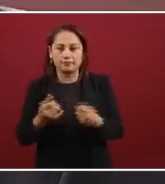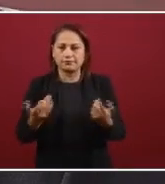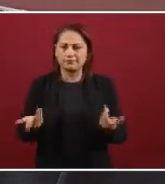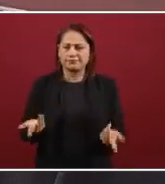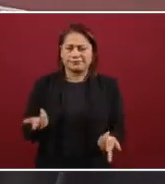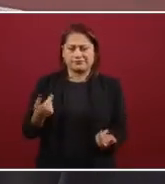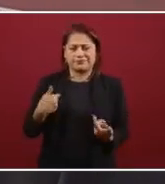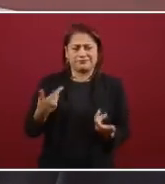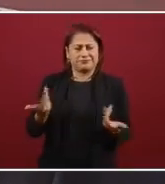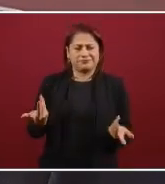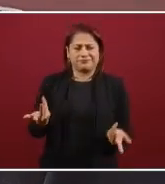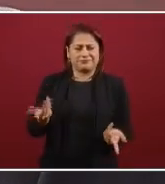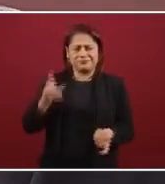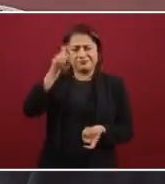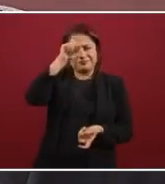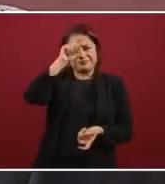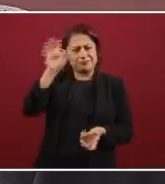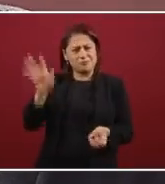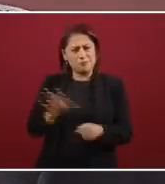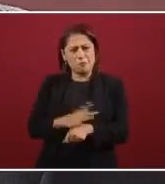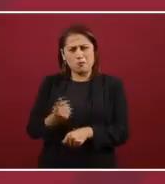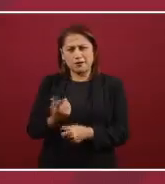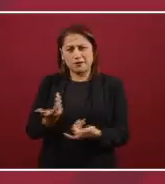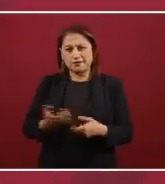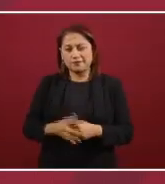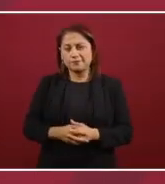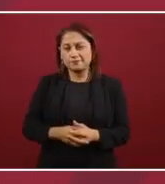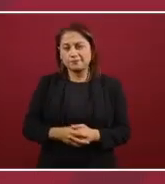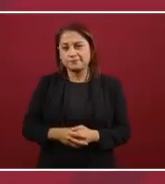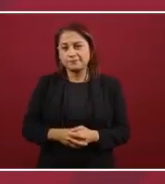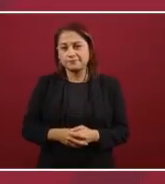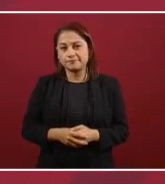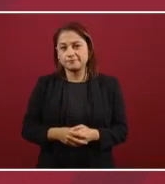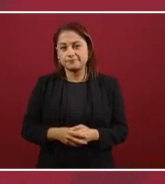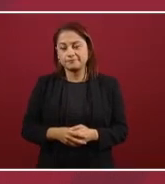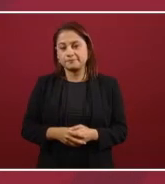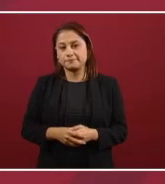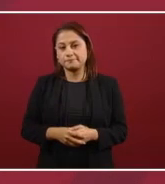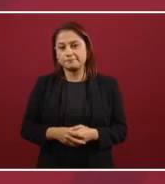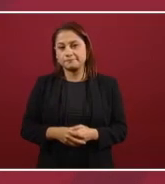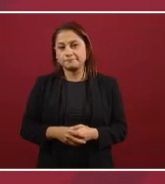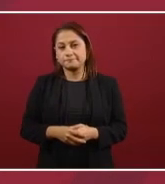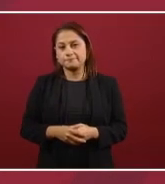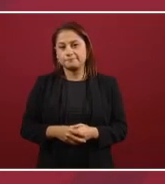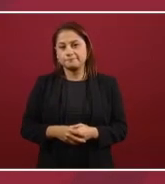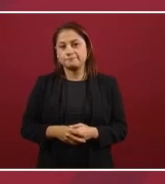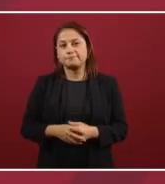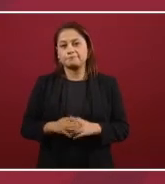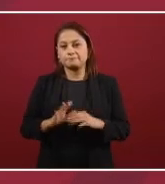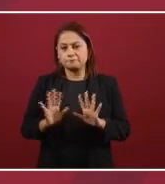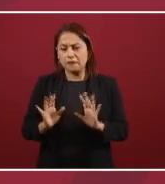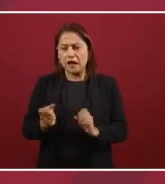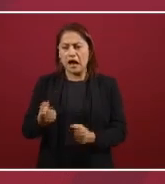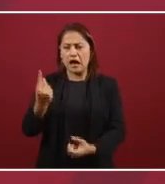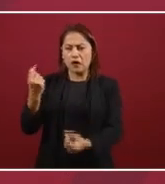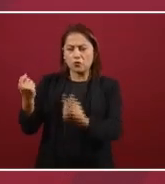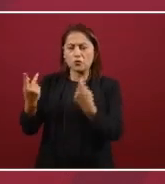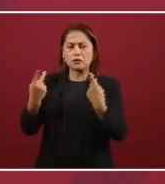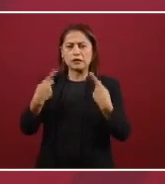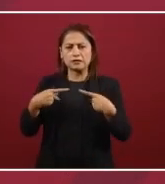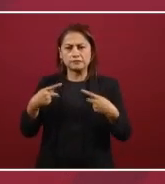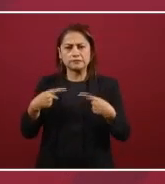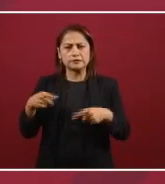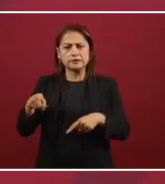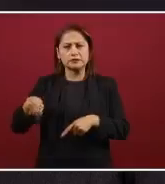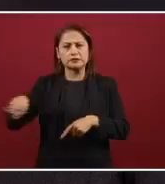deben los que estaban interesados en la construcción